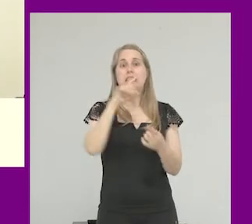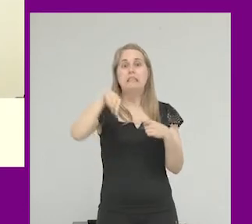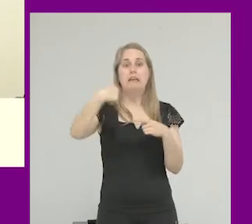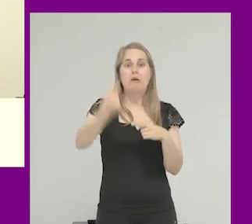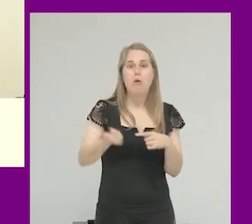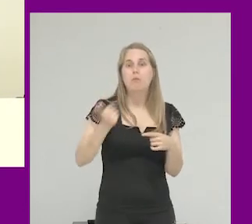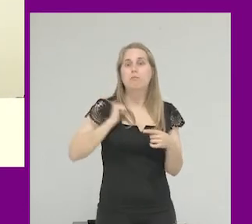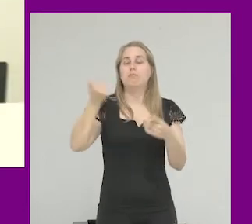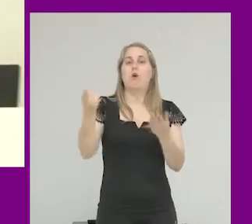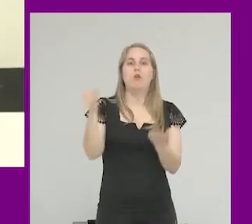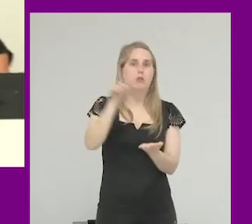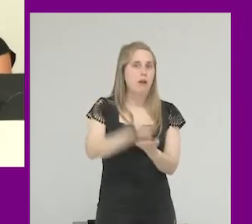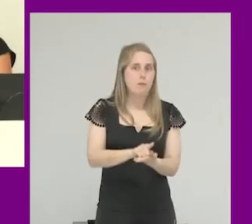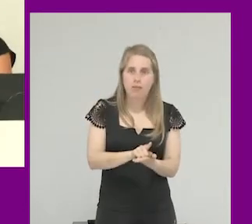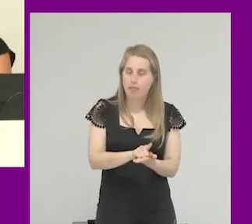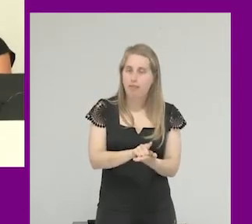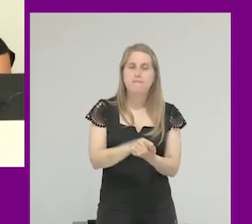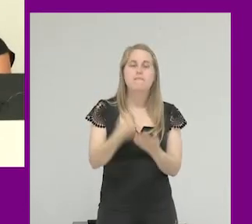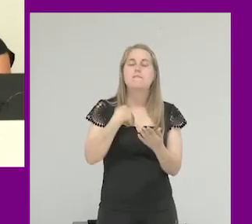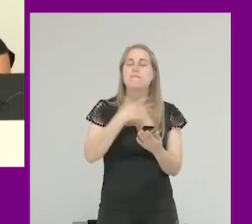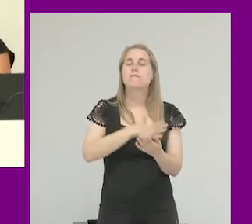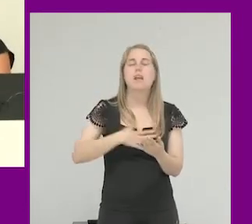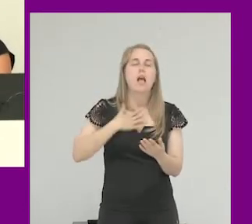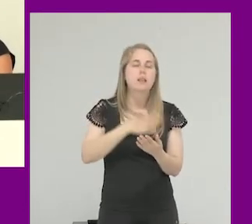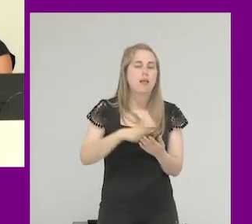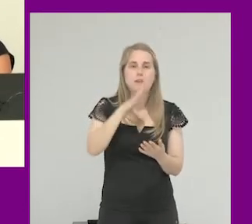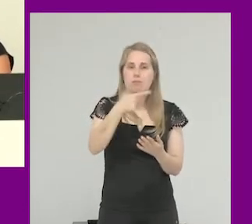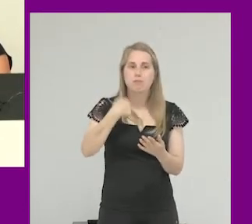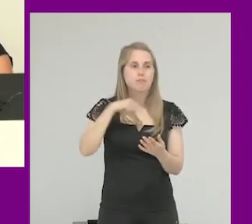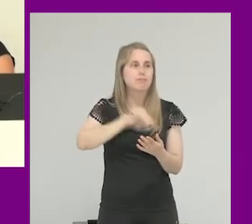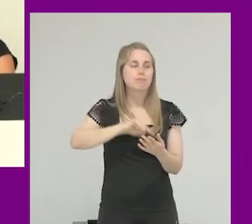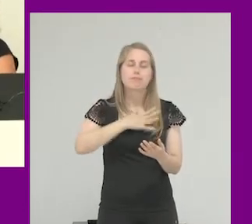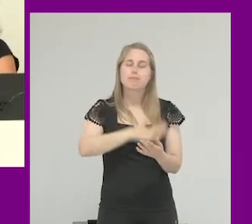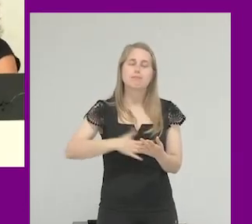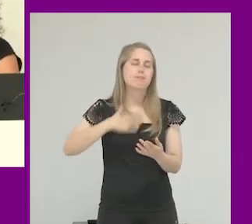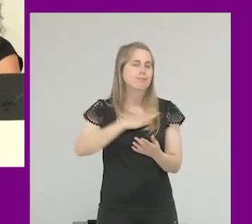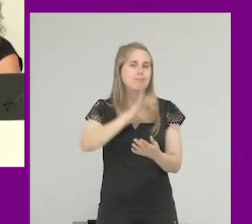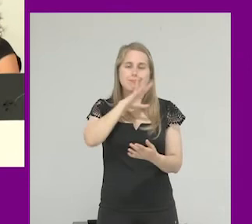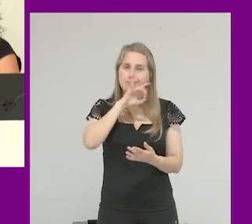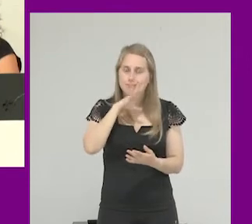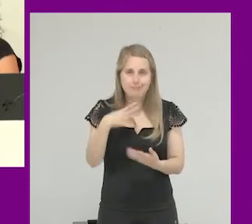de volver a escucharte en otra ocasión, estaremos encantadas, porque ha sido un placer